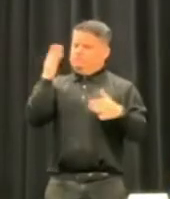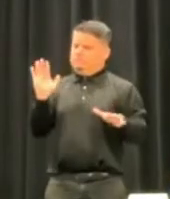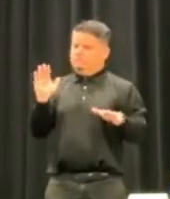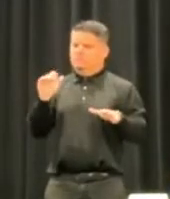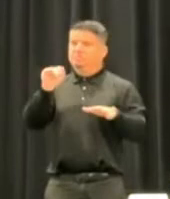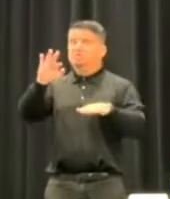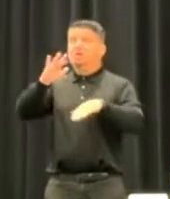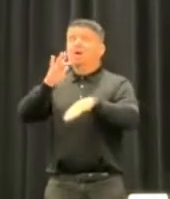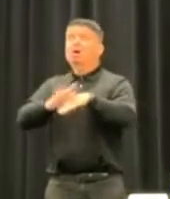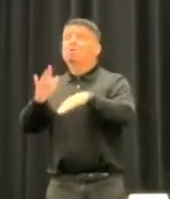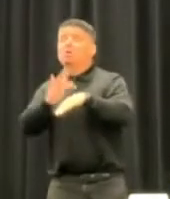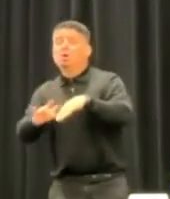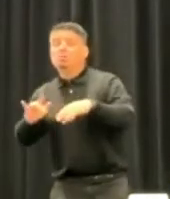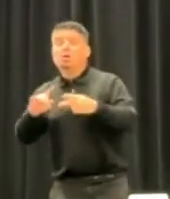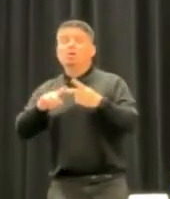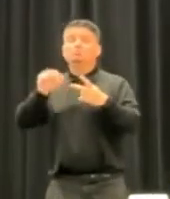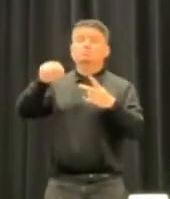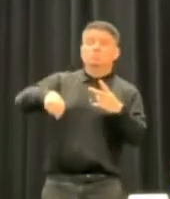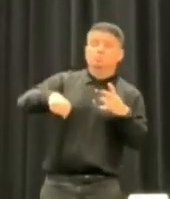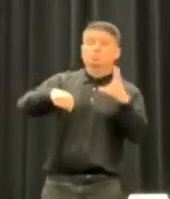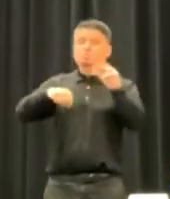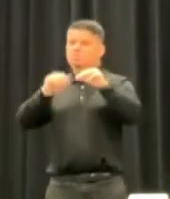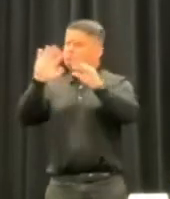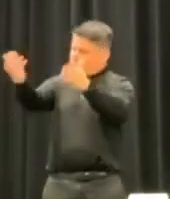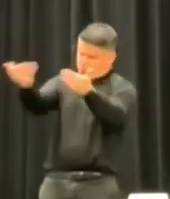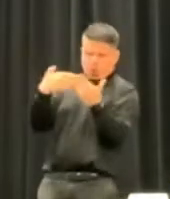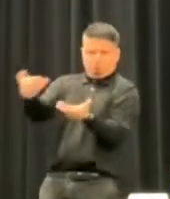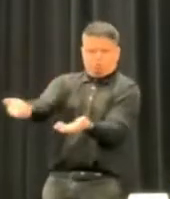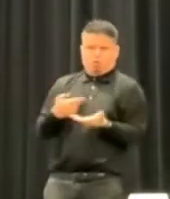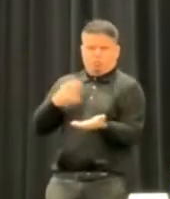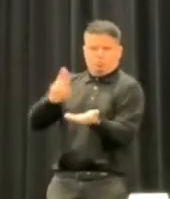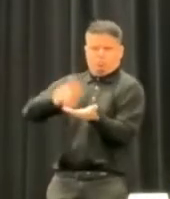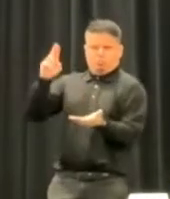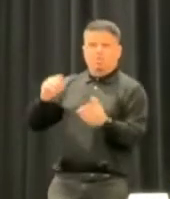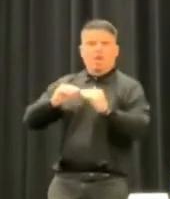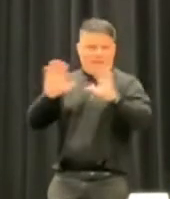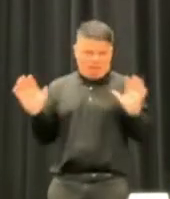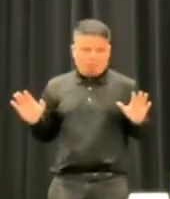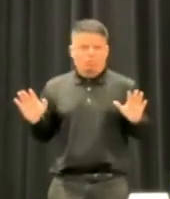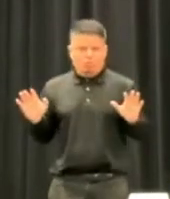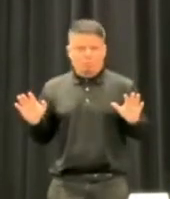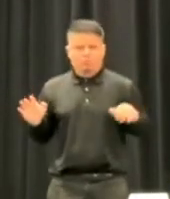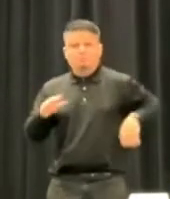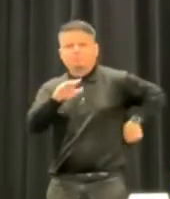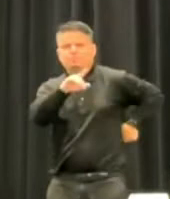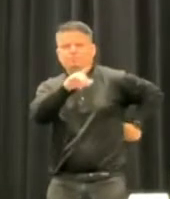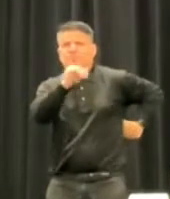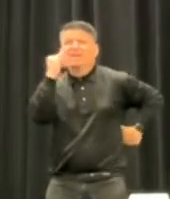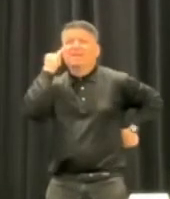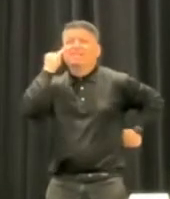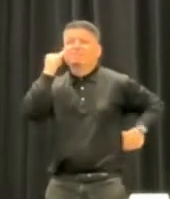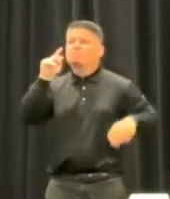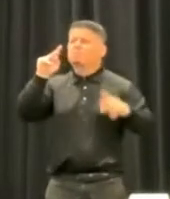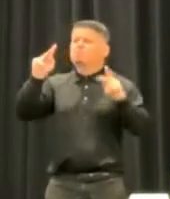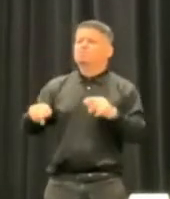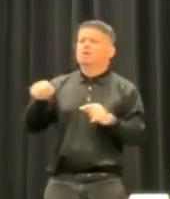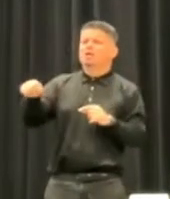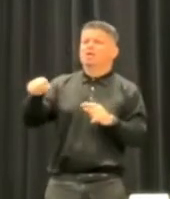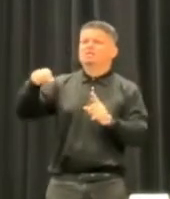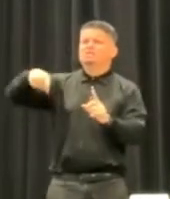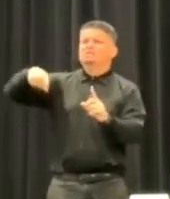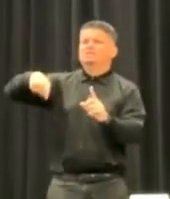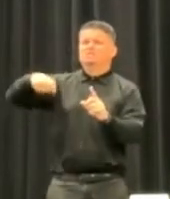ser llenas que corran los procesos correctos para solicitar si la plaza está congelada y se necesita ese recurso